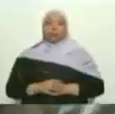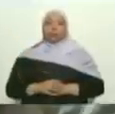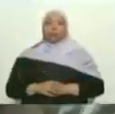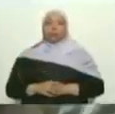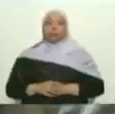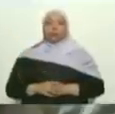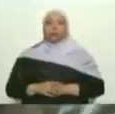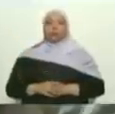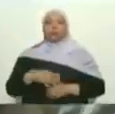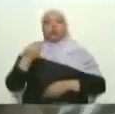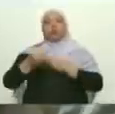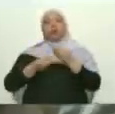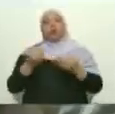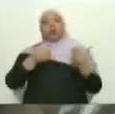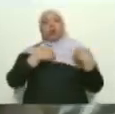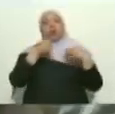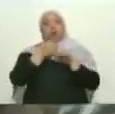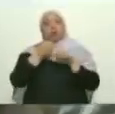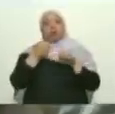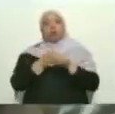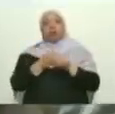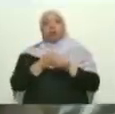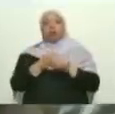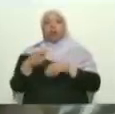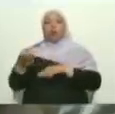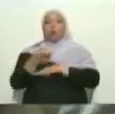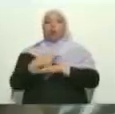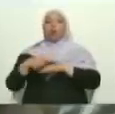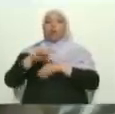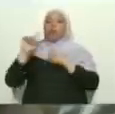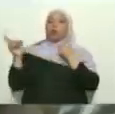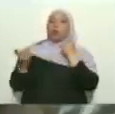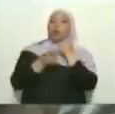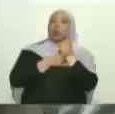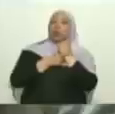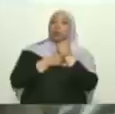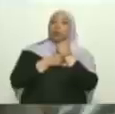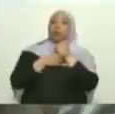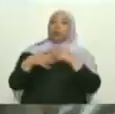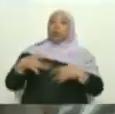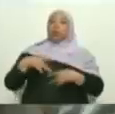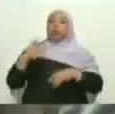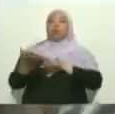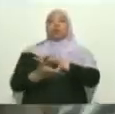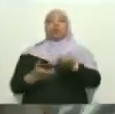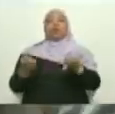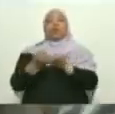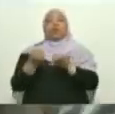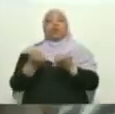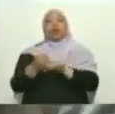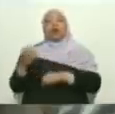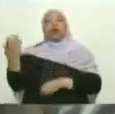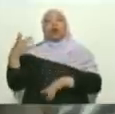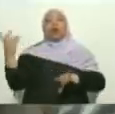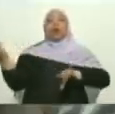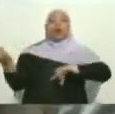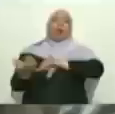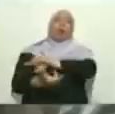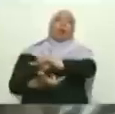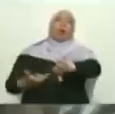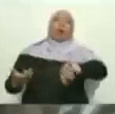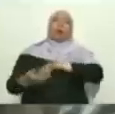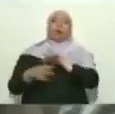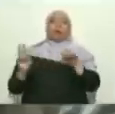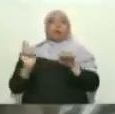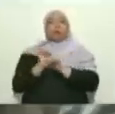Contra esta banda delictiva autodenominada gobierno interino, que ha intentado por todos los medios generar dolor, violencia y